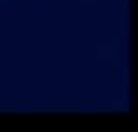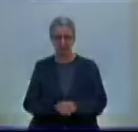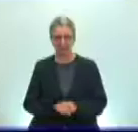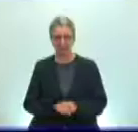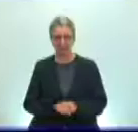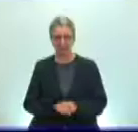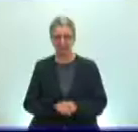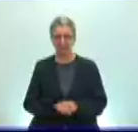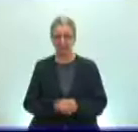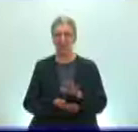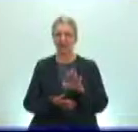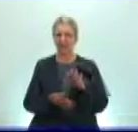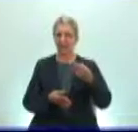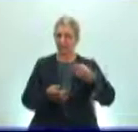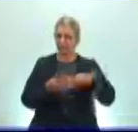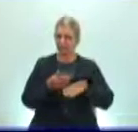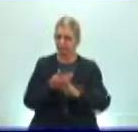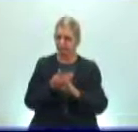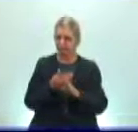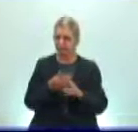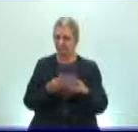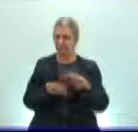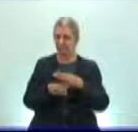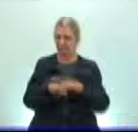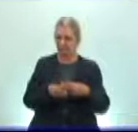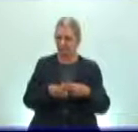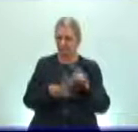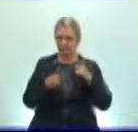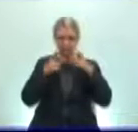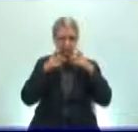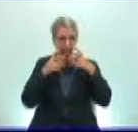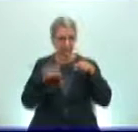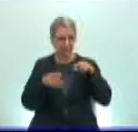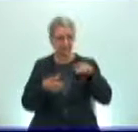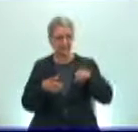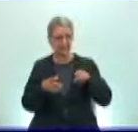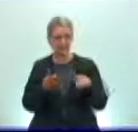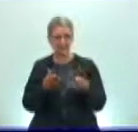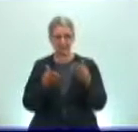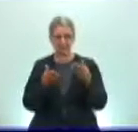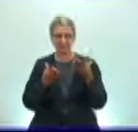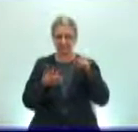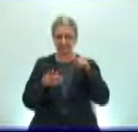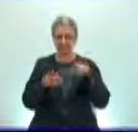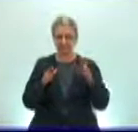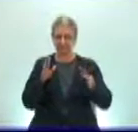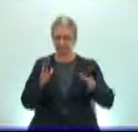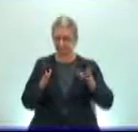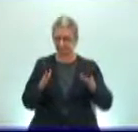Uno de los acontecimientos importantes que se desarrolló en aquel periodo fue